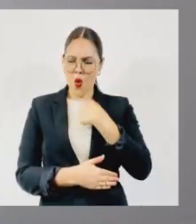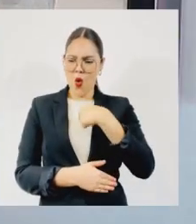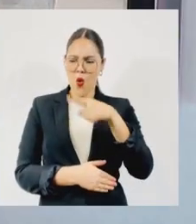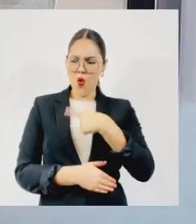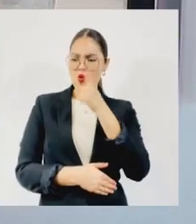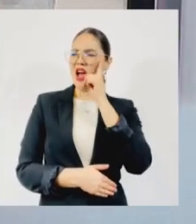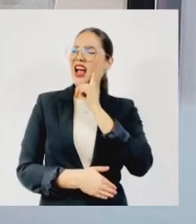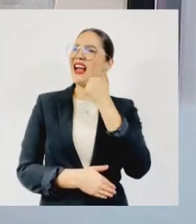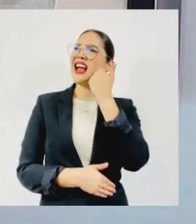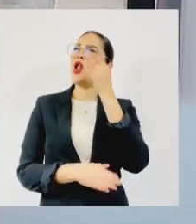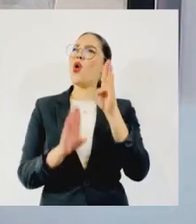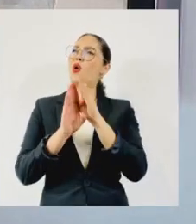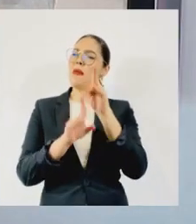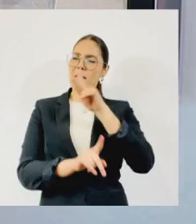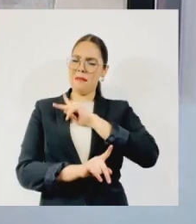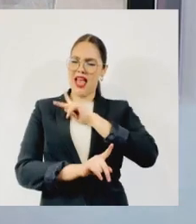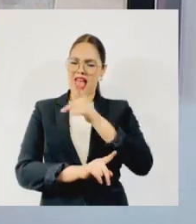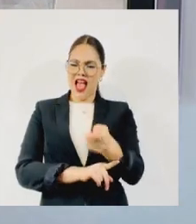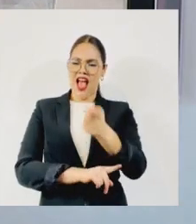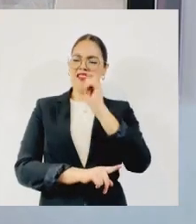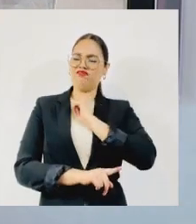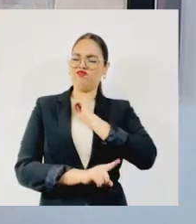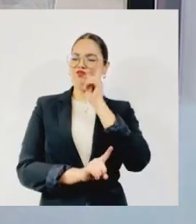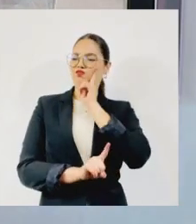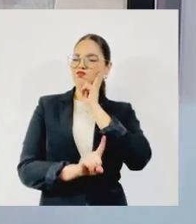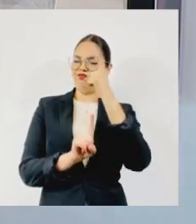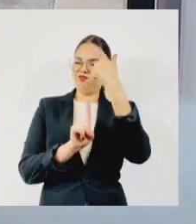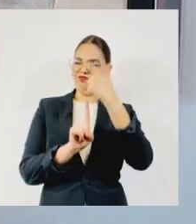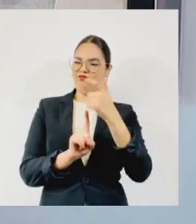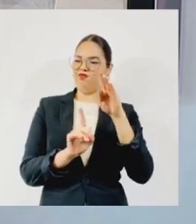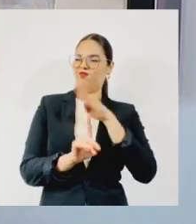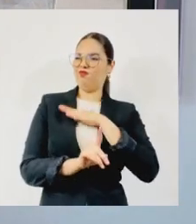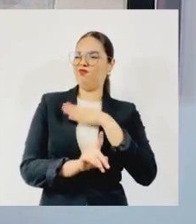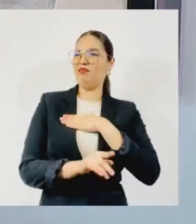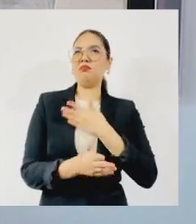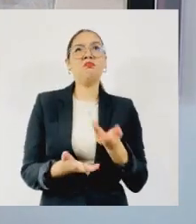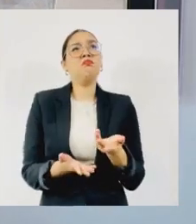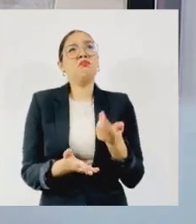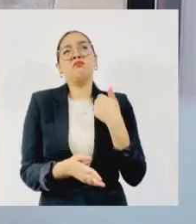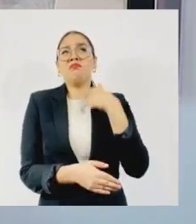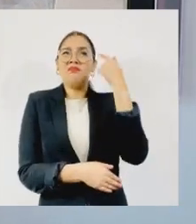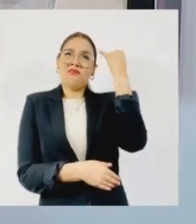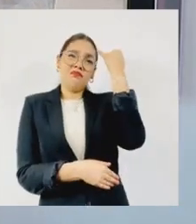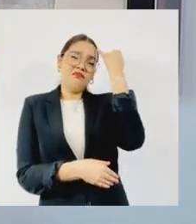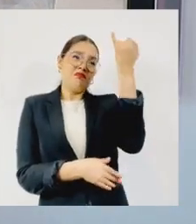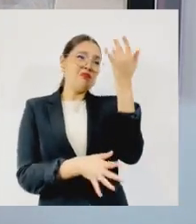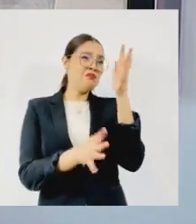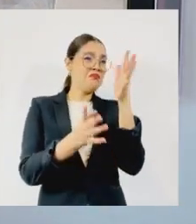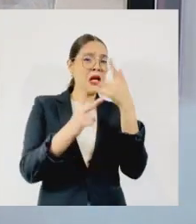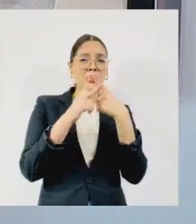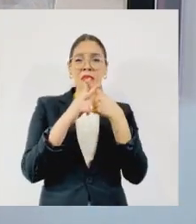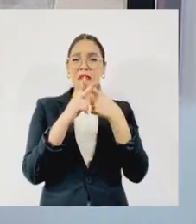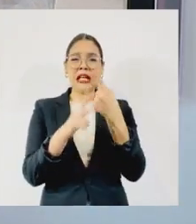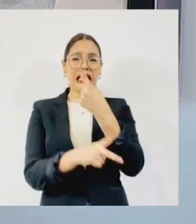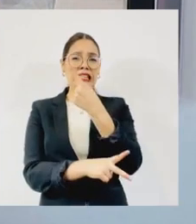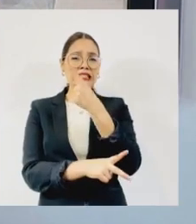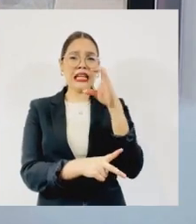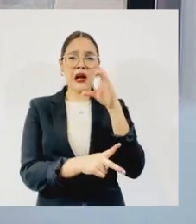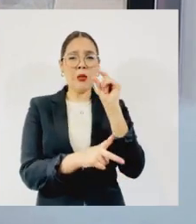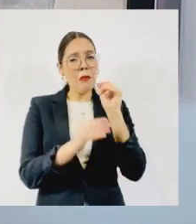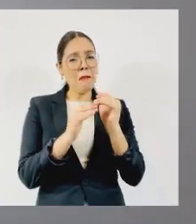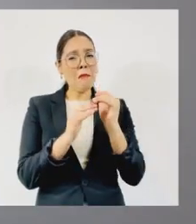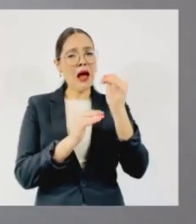tener un símbolo de mujer. ¿Y sabes qué bandas tengo? Pues yo creo que ya mi colección llega a más de 100.